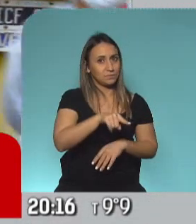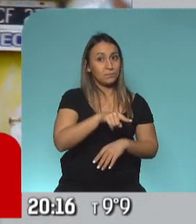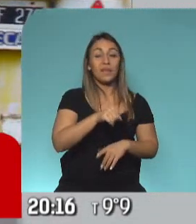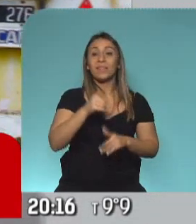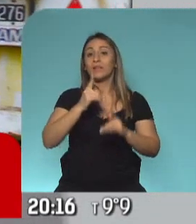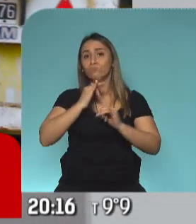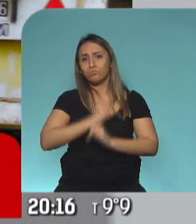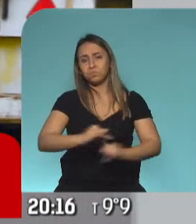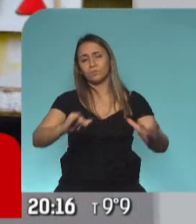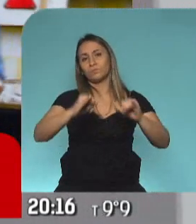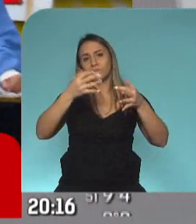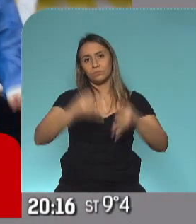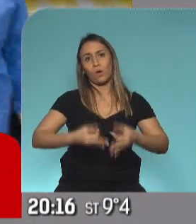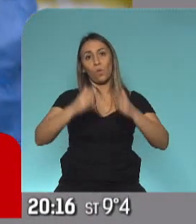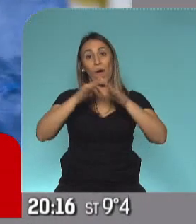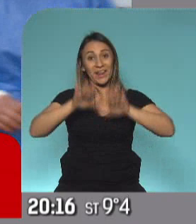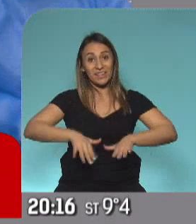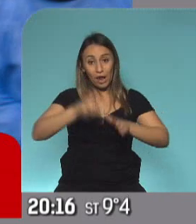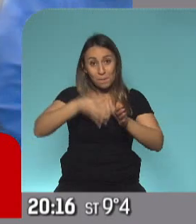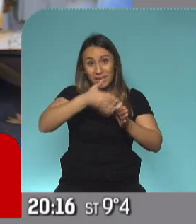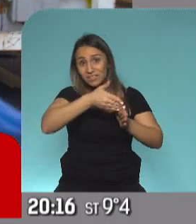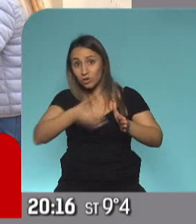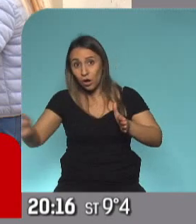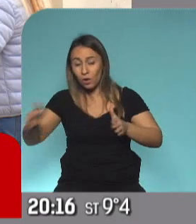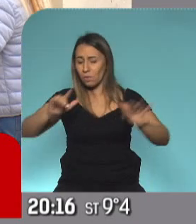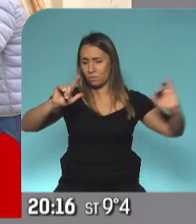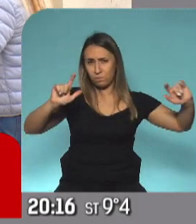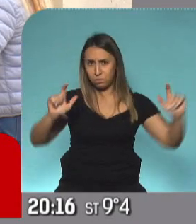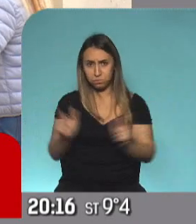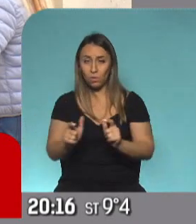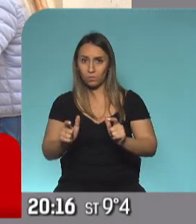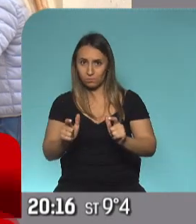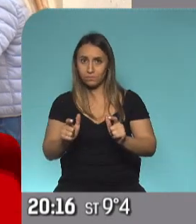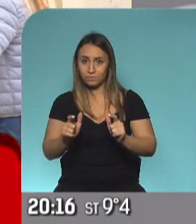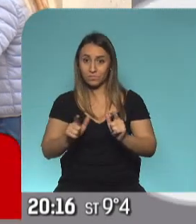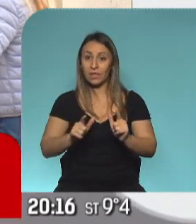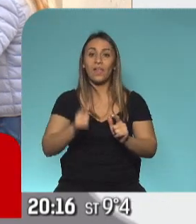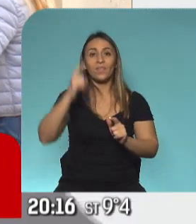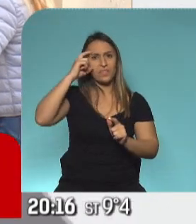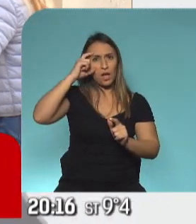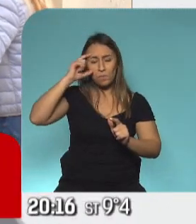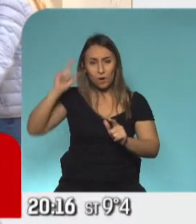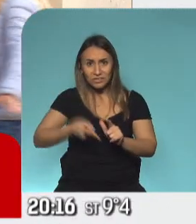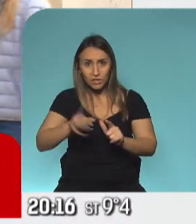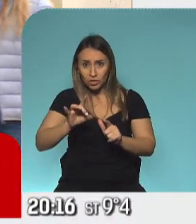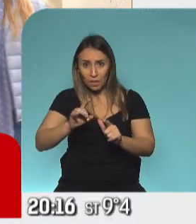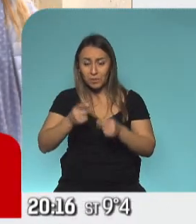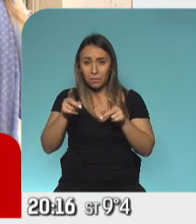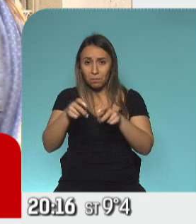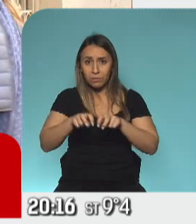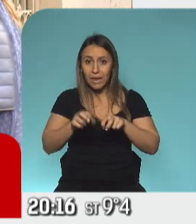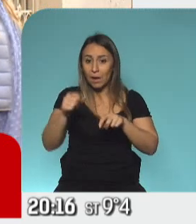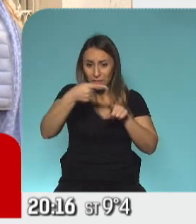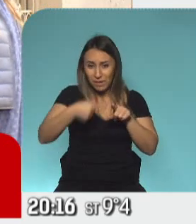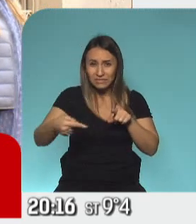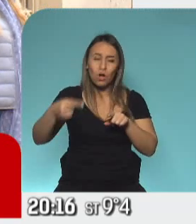la cuarentena, esa cantidad bajó considerablemente al 10%. La primera semana